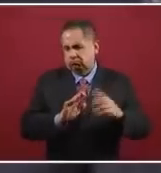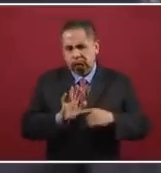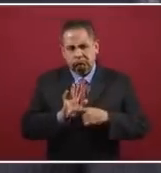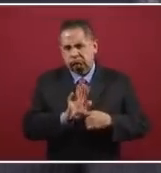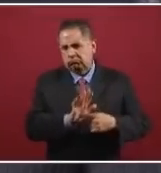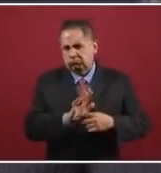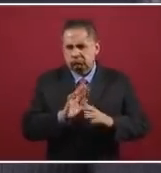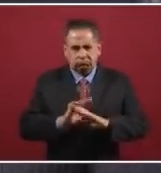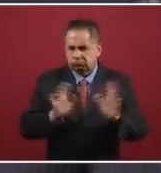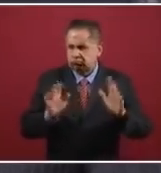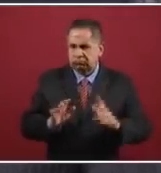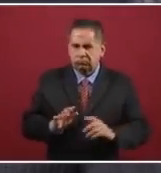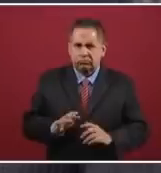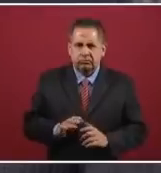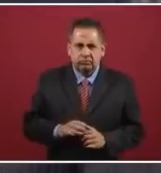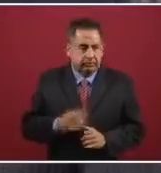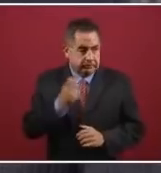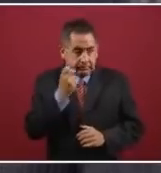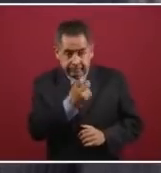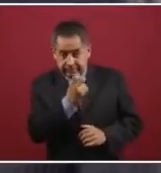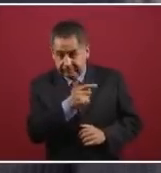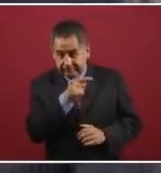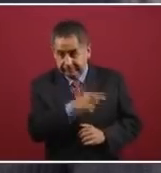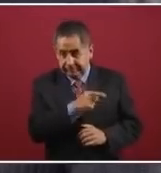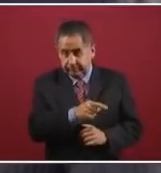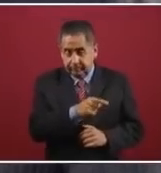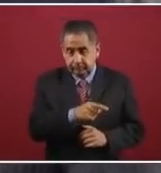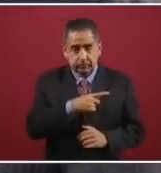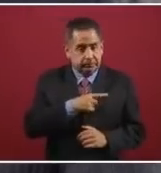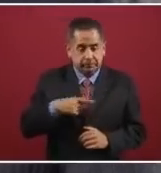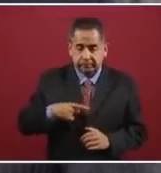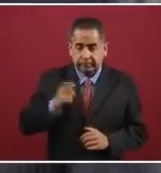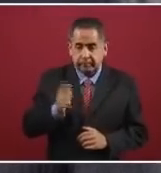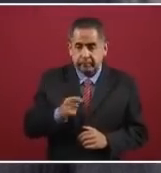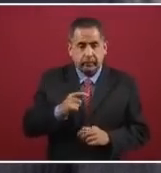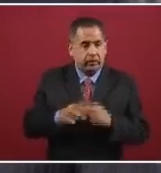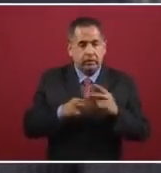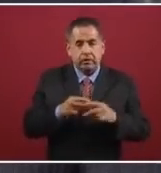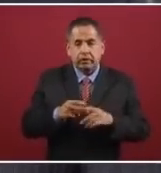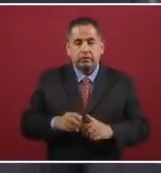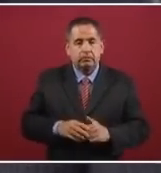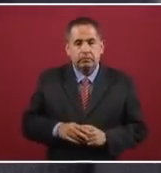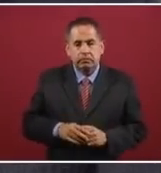ejemplo de que eso debe de ser